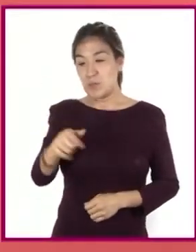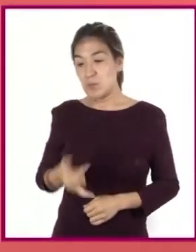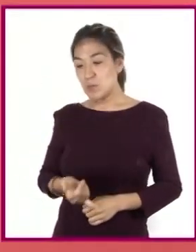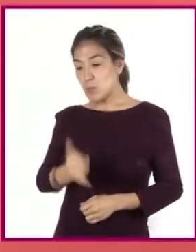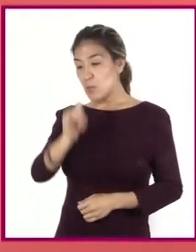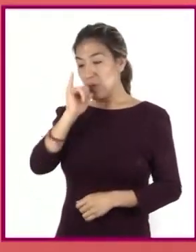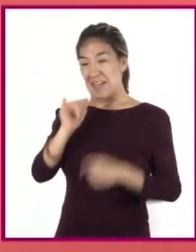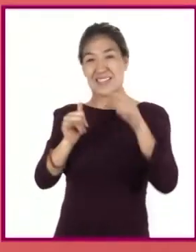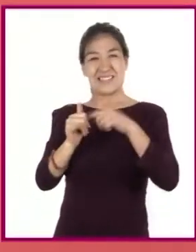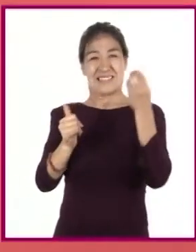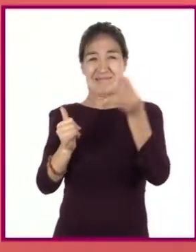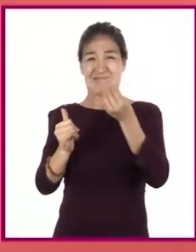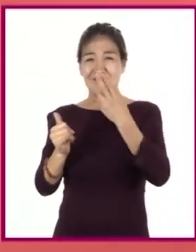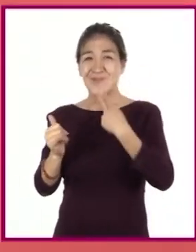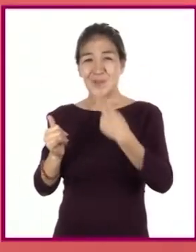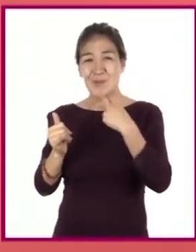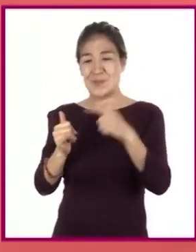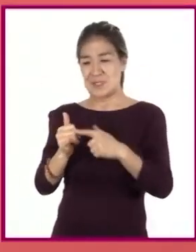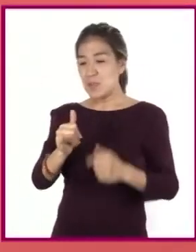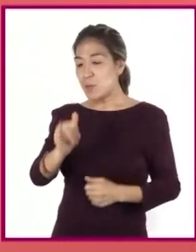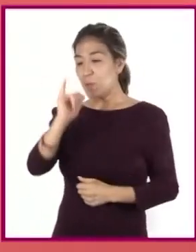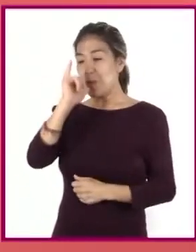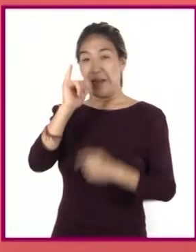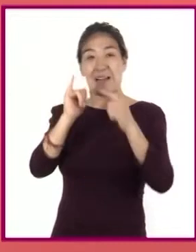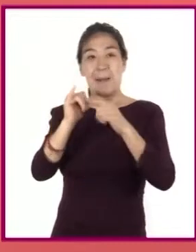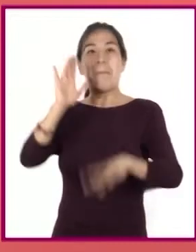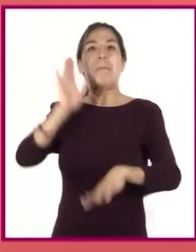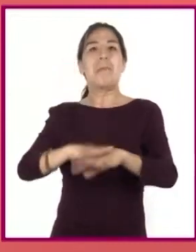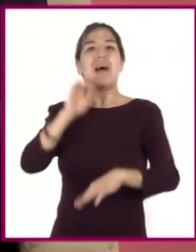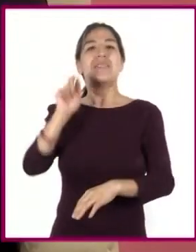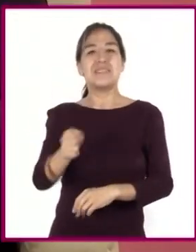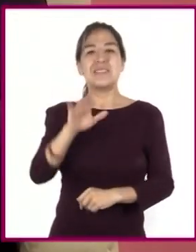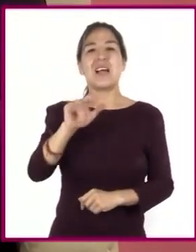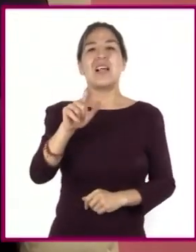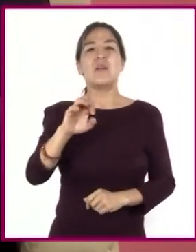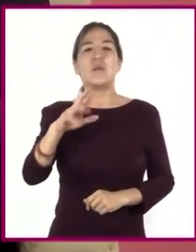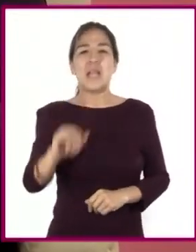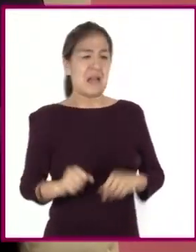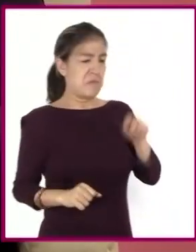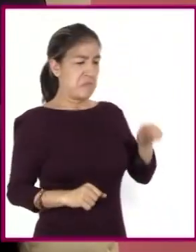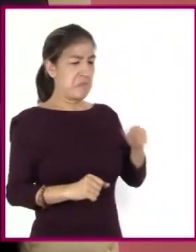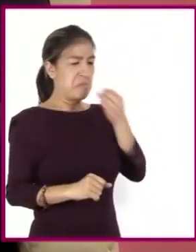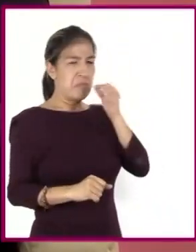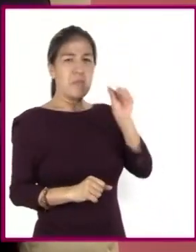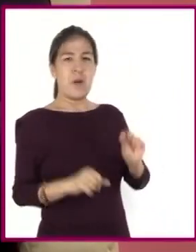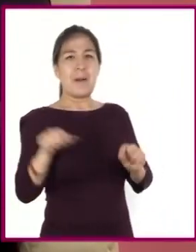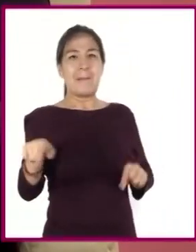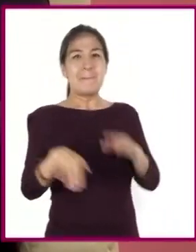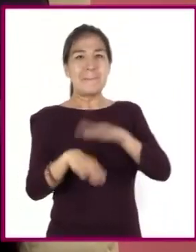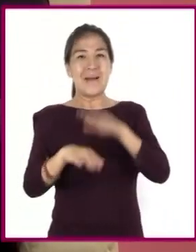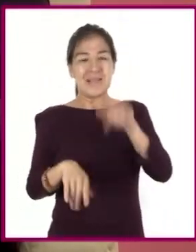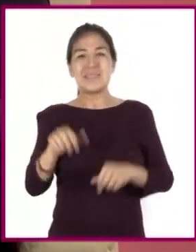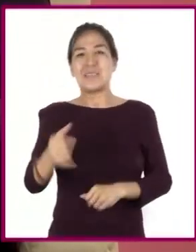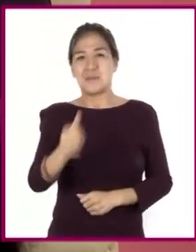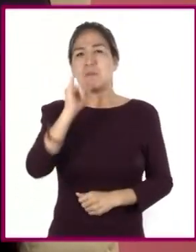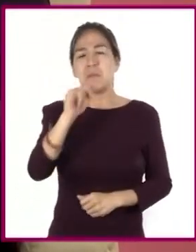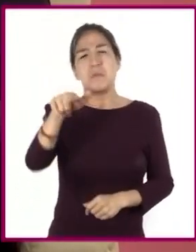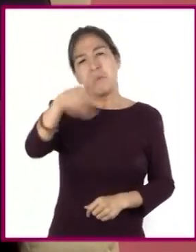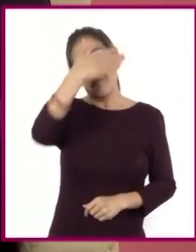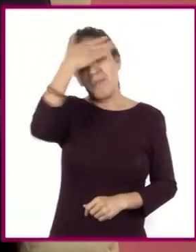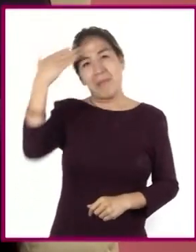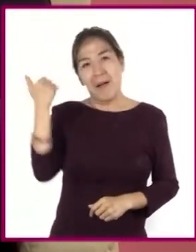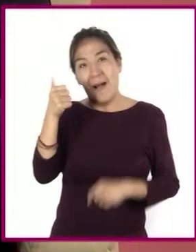están muy azucarados, estamos ingiriendo a veces más calorías que con una comida, sin sentir que estamos ingiriendo.